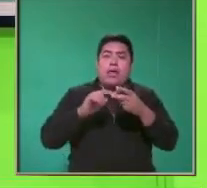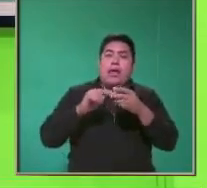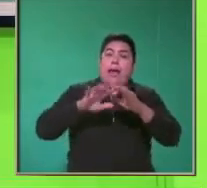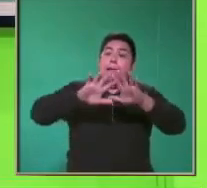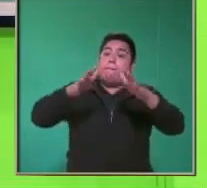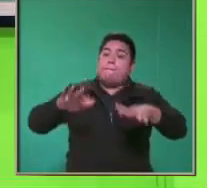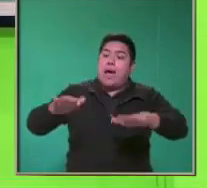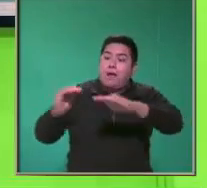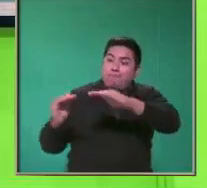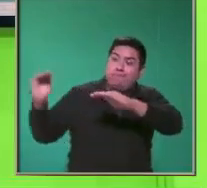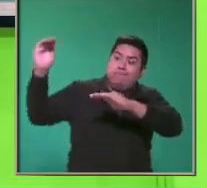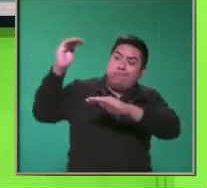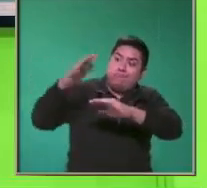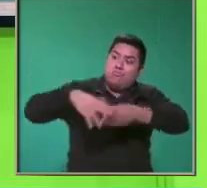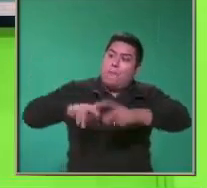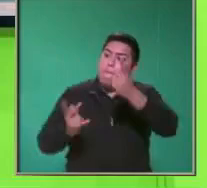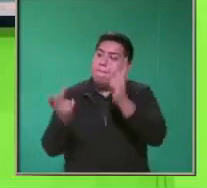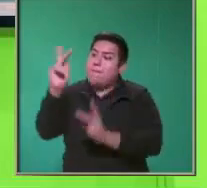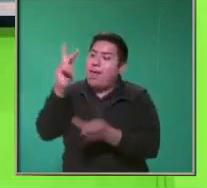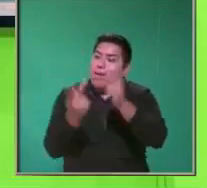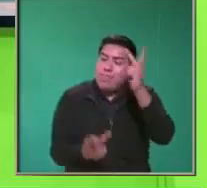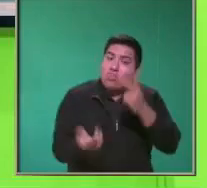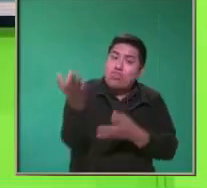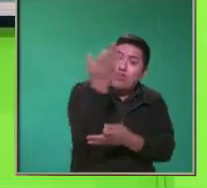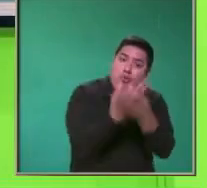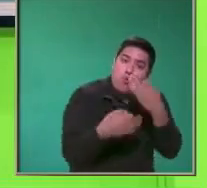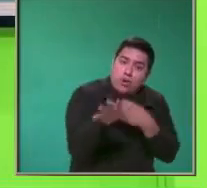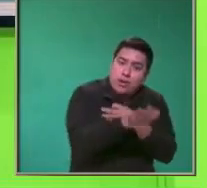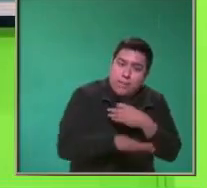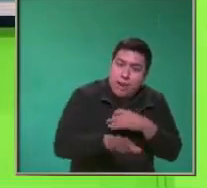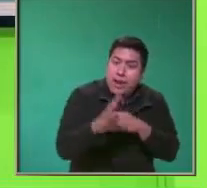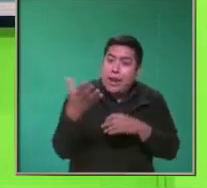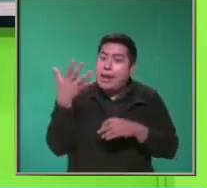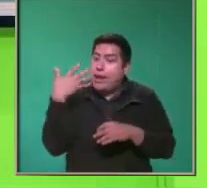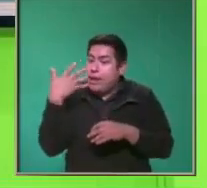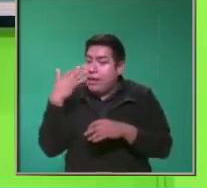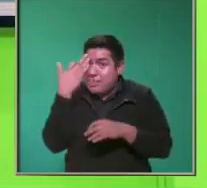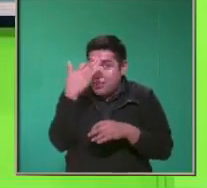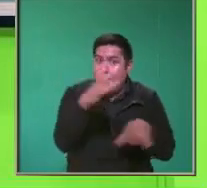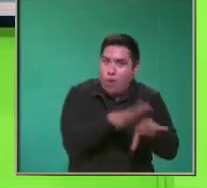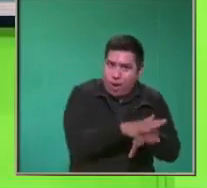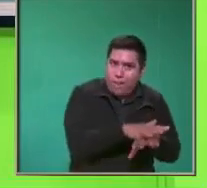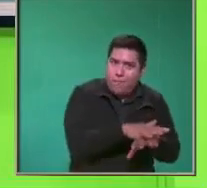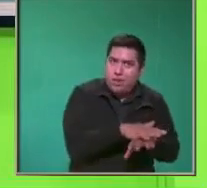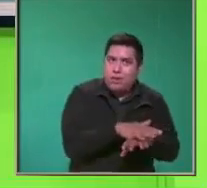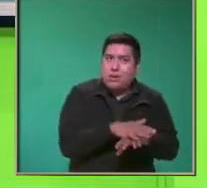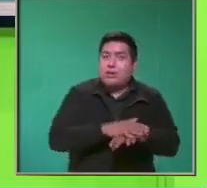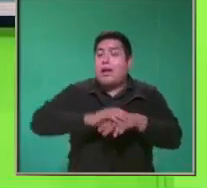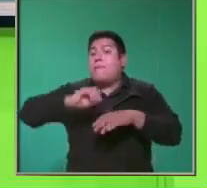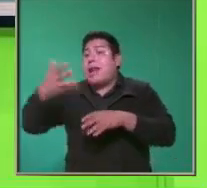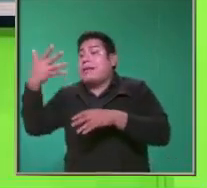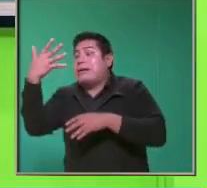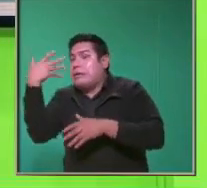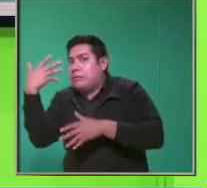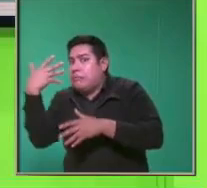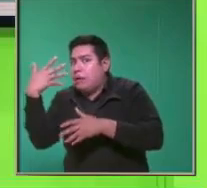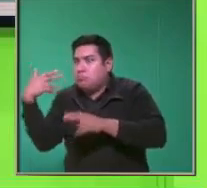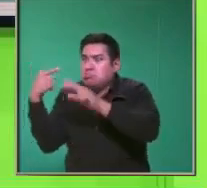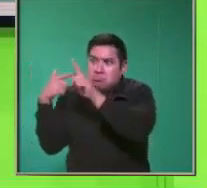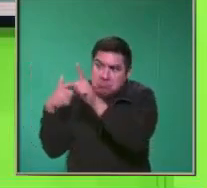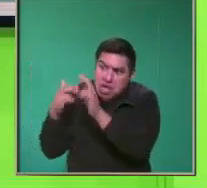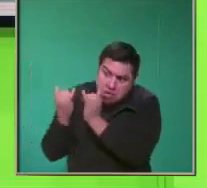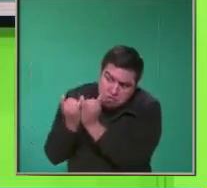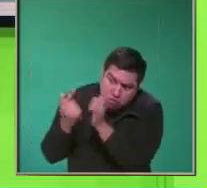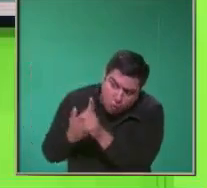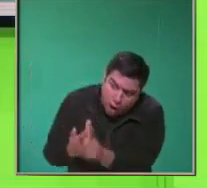respecto al mar, la vegetación, va a influir para que el estado del tiempo cambie y le da significado ahora a los elementos del